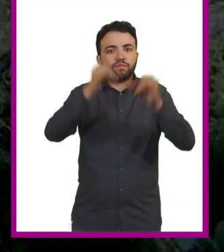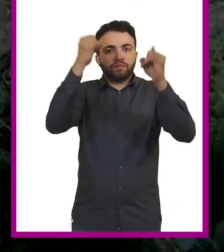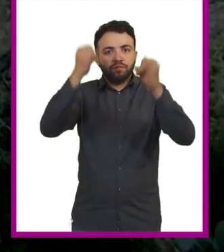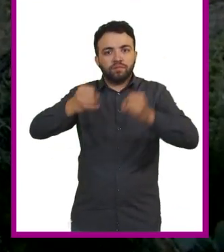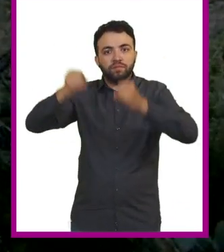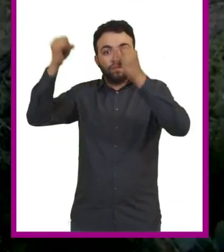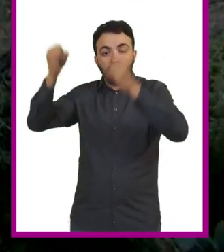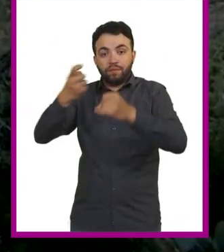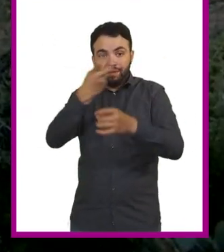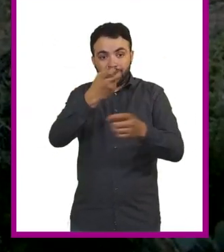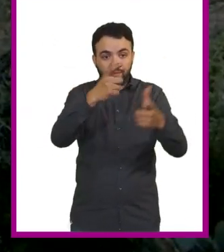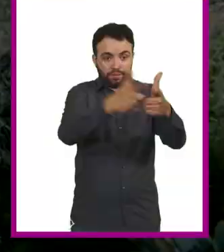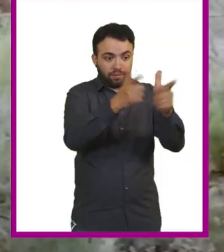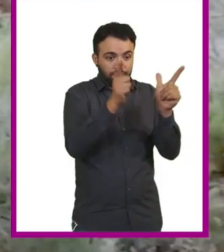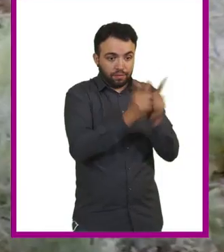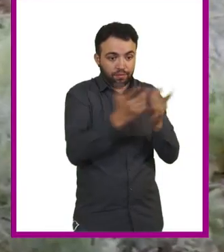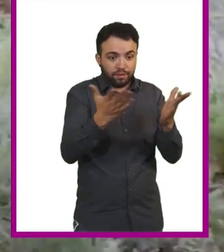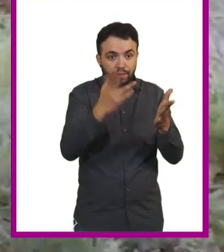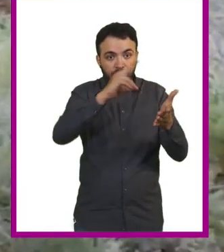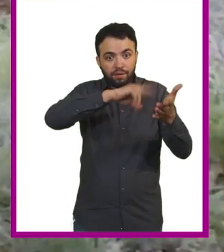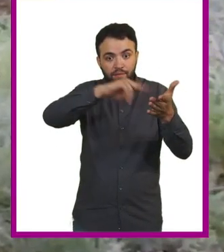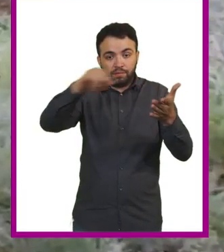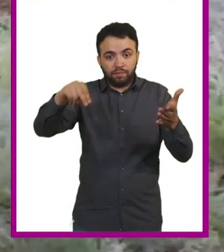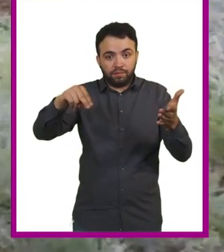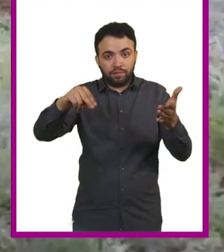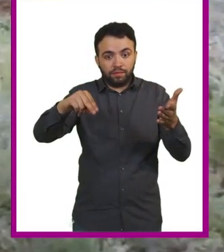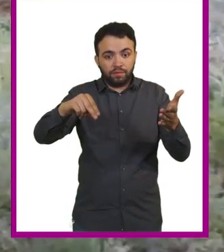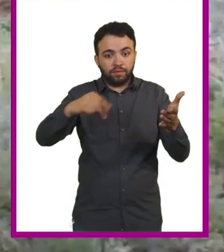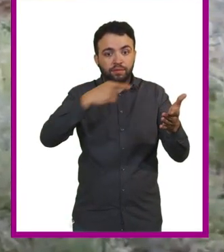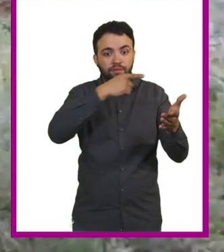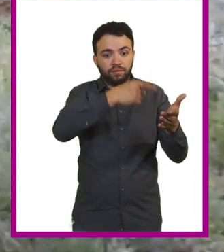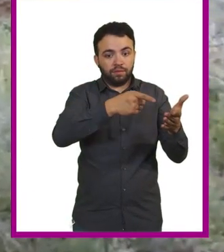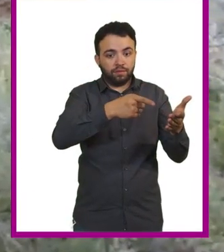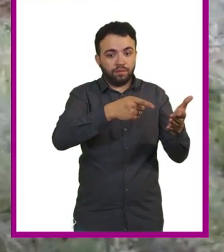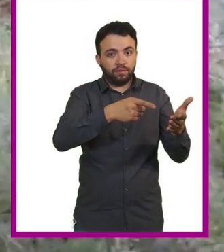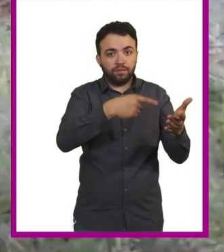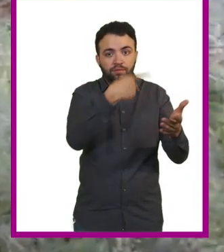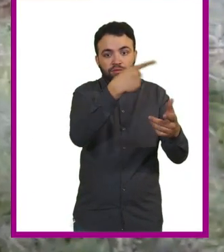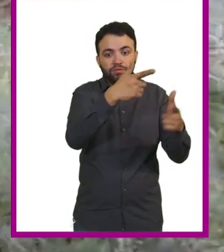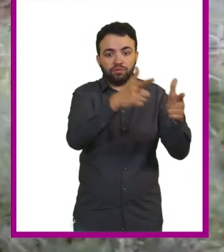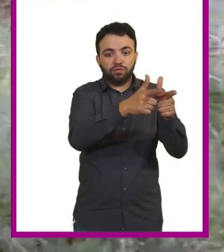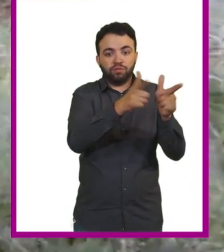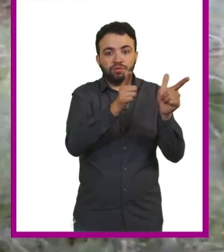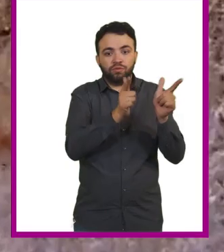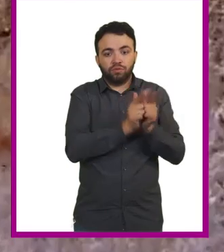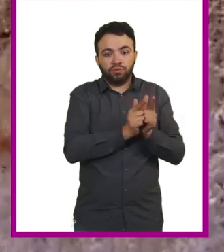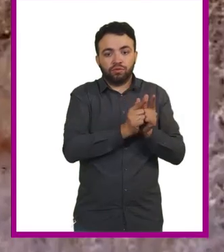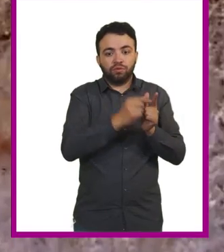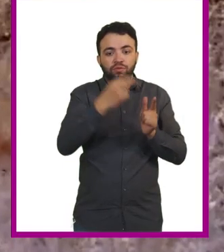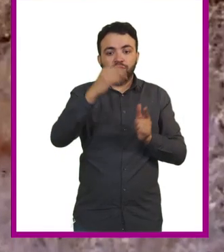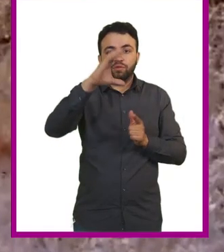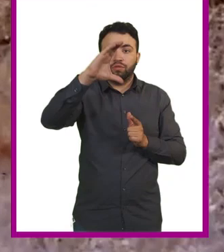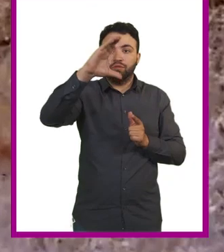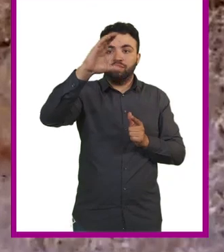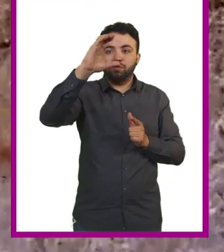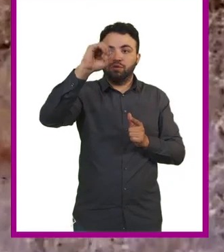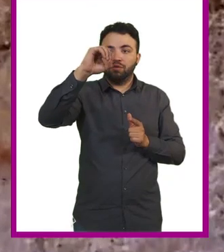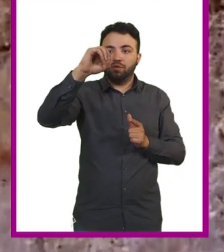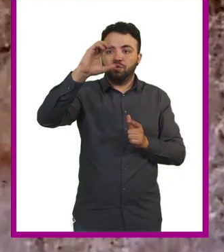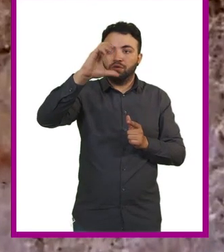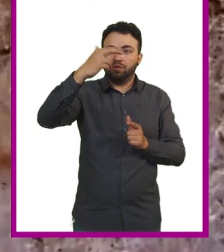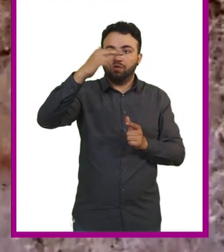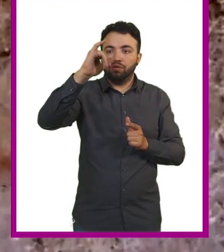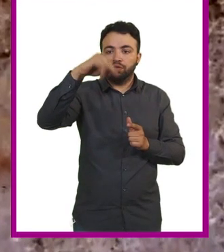estas pinturas pertenecen a un grupo que se llama el Grupo Cochiní, ¿sí? Que